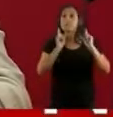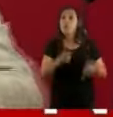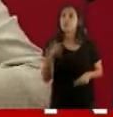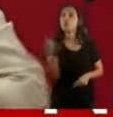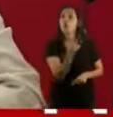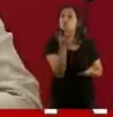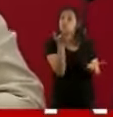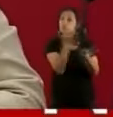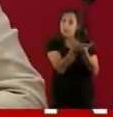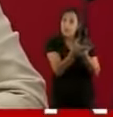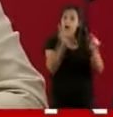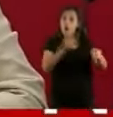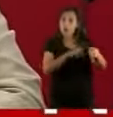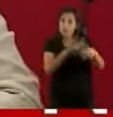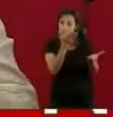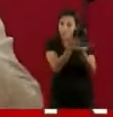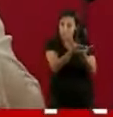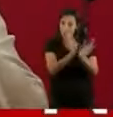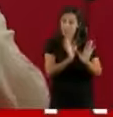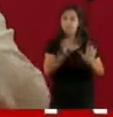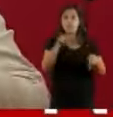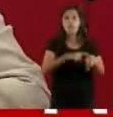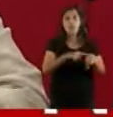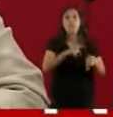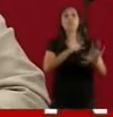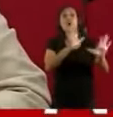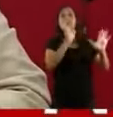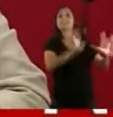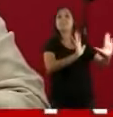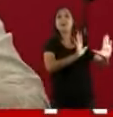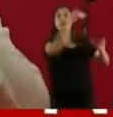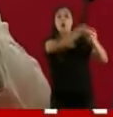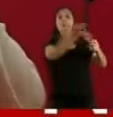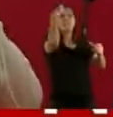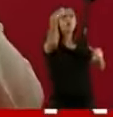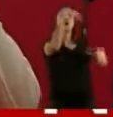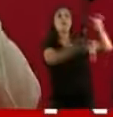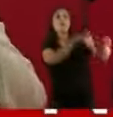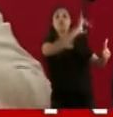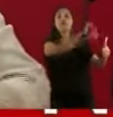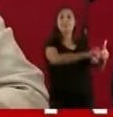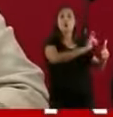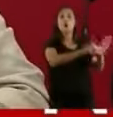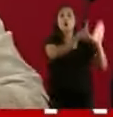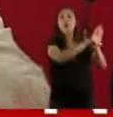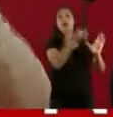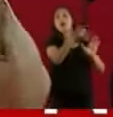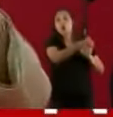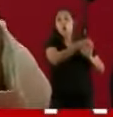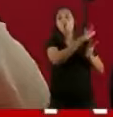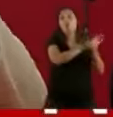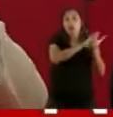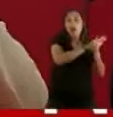Vamos a pedirle, mientras tanto, mientras se voten estas leyes, mientras se vote la ley antimafia